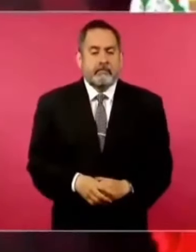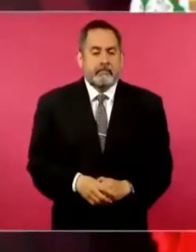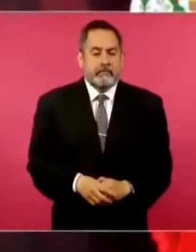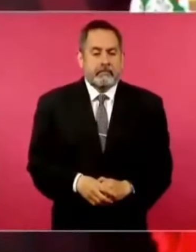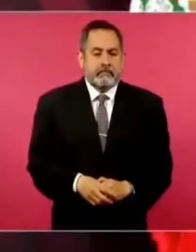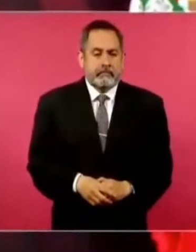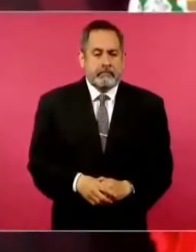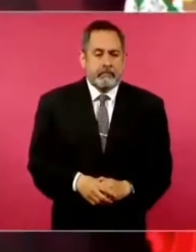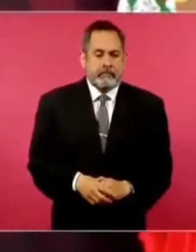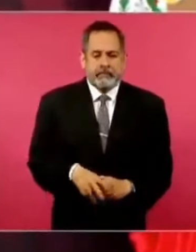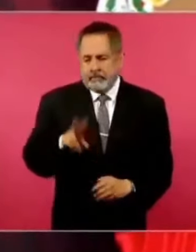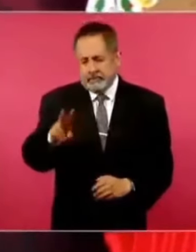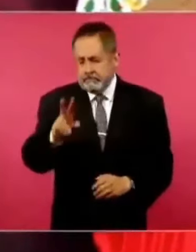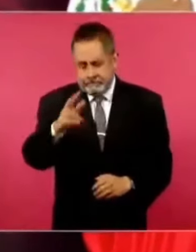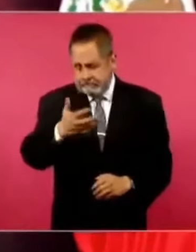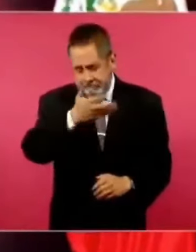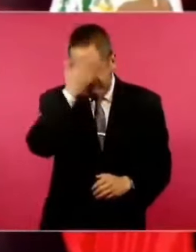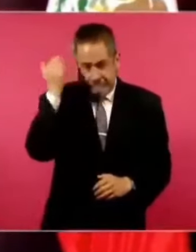no sé si hoy, pero